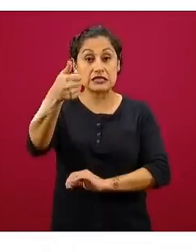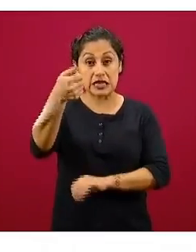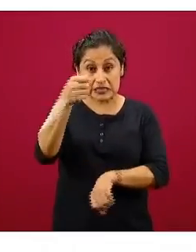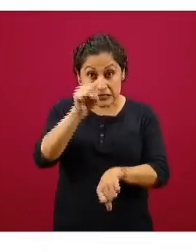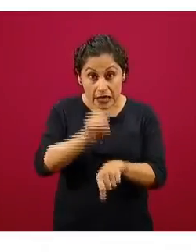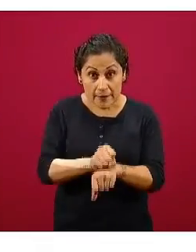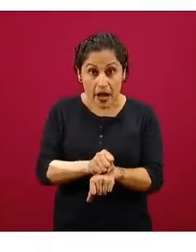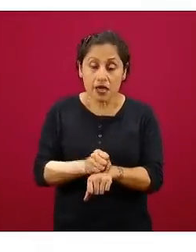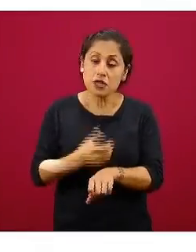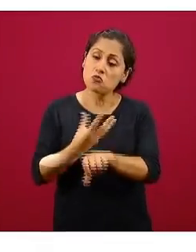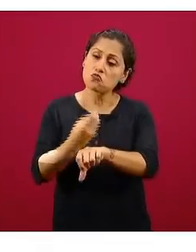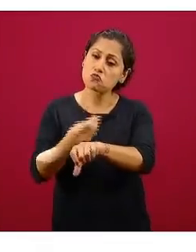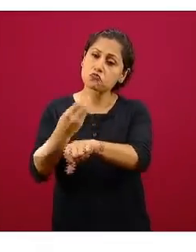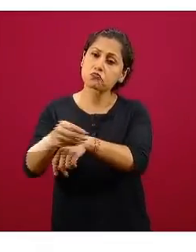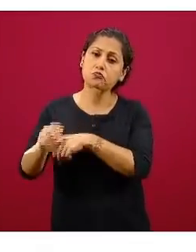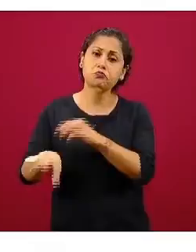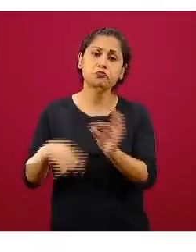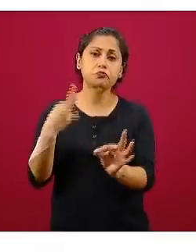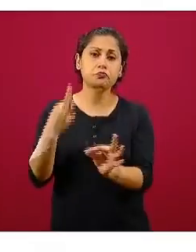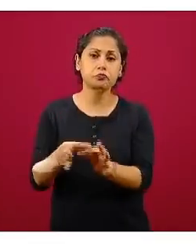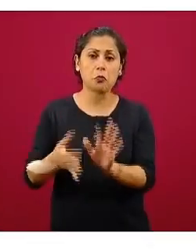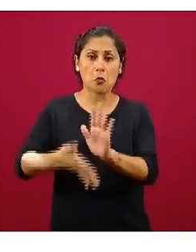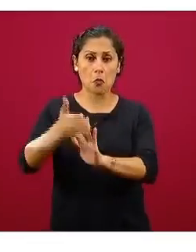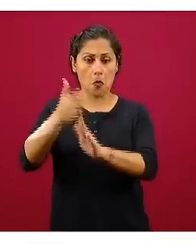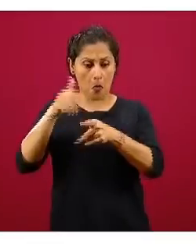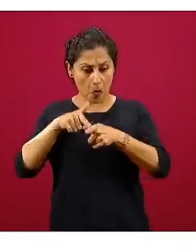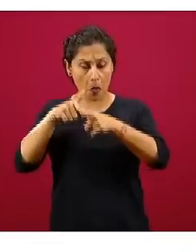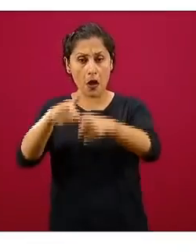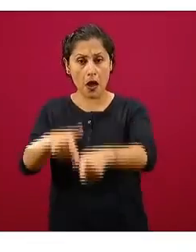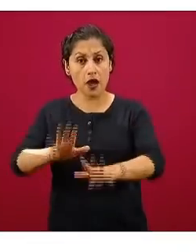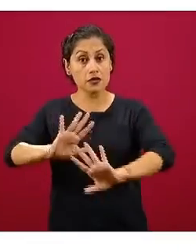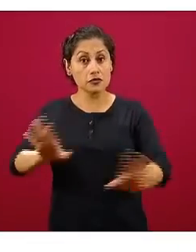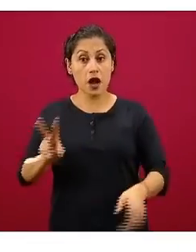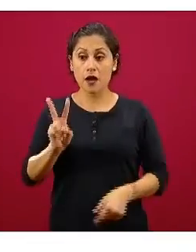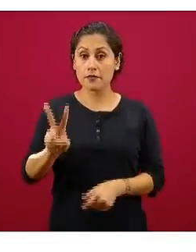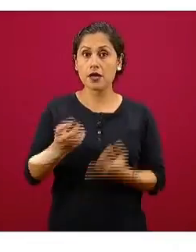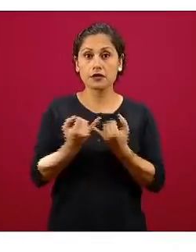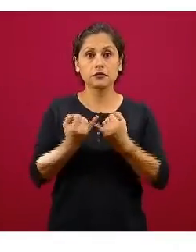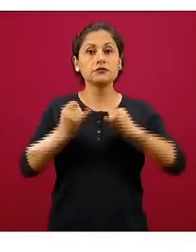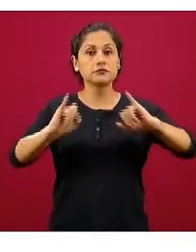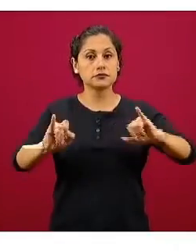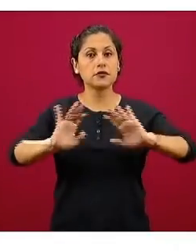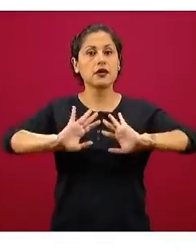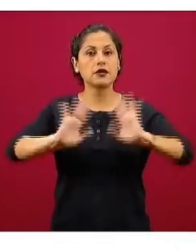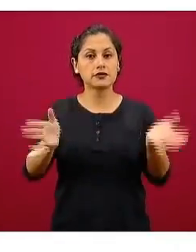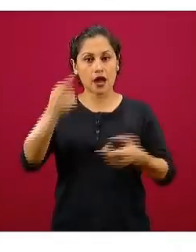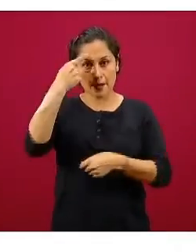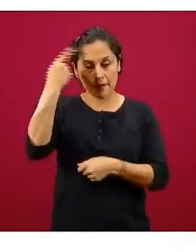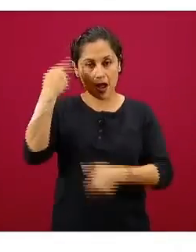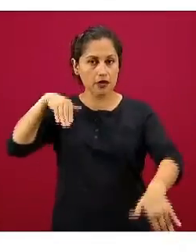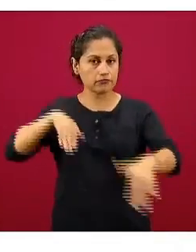semanas, rehabilitar un hospital abandonado durante 10 años y entrará en operaciones